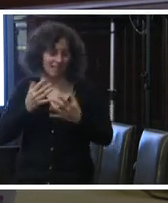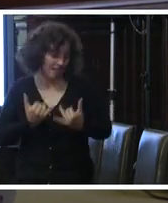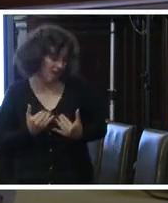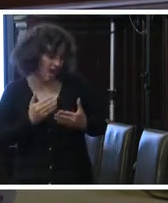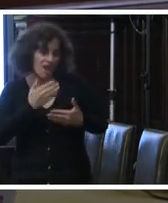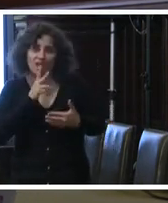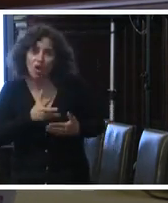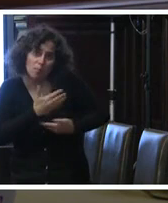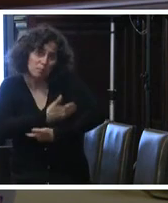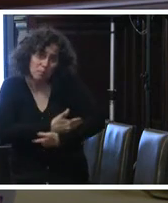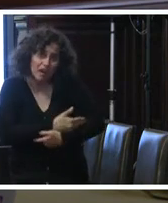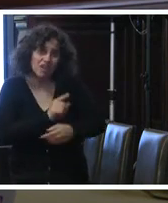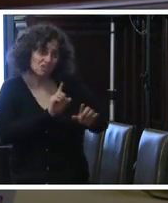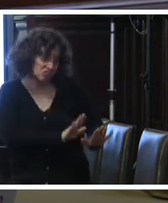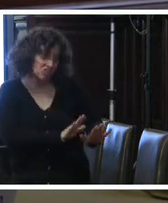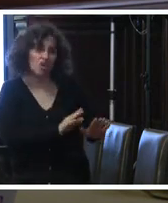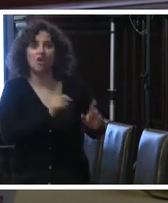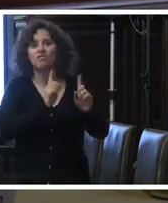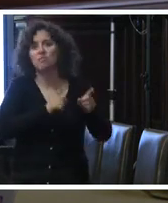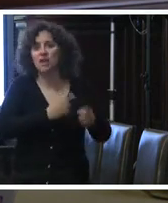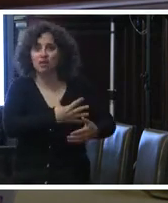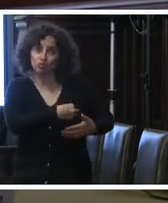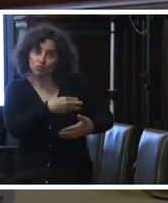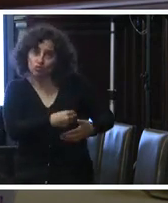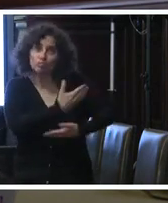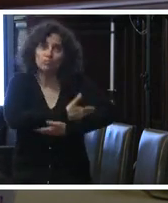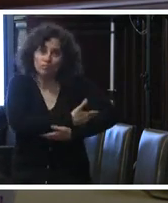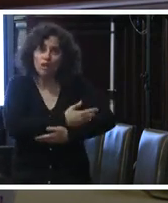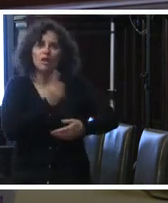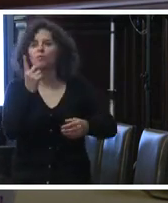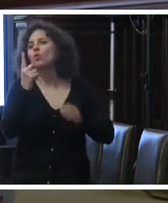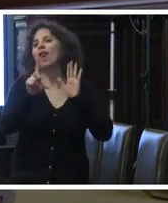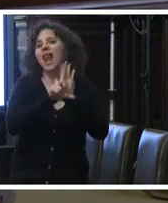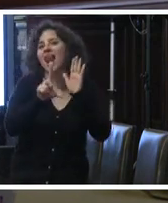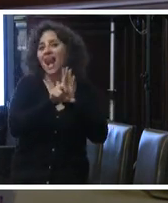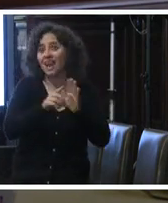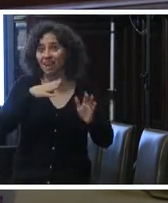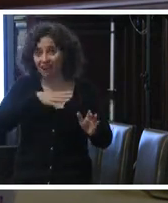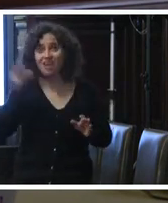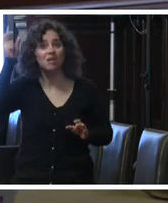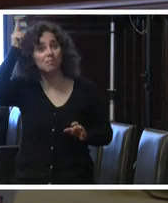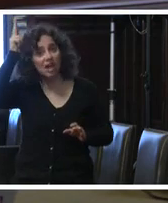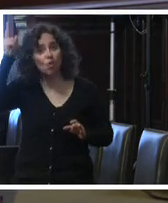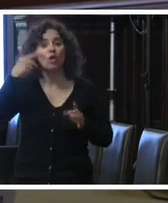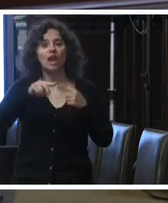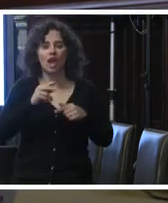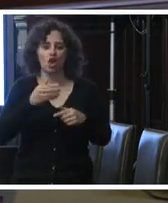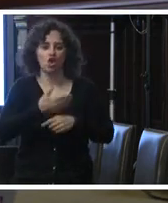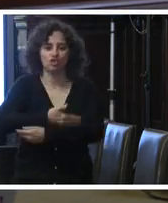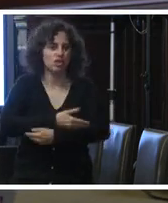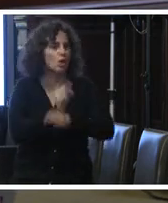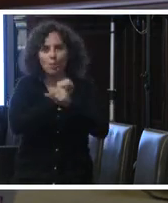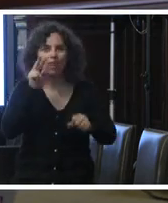hijos pequeños, teníamos mujeres con hijos lactantes, por una ley que existe en el Perú que dice que los niños no